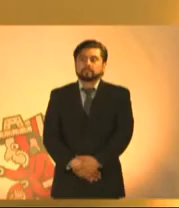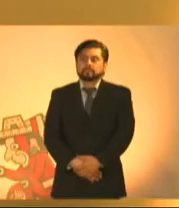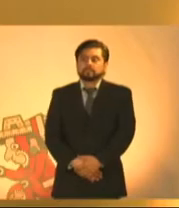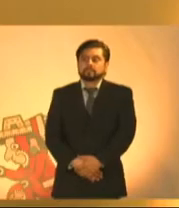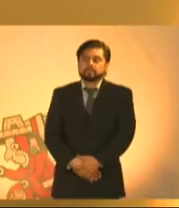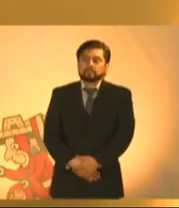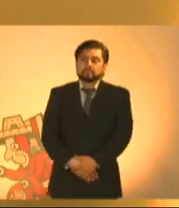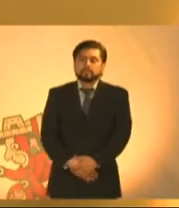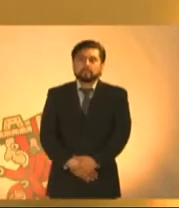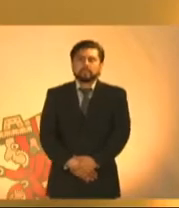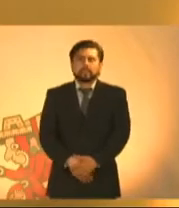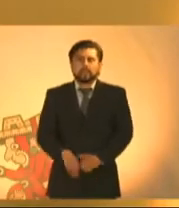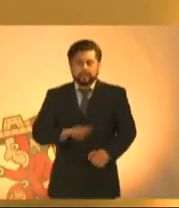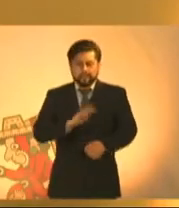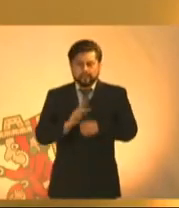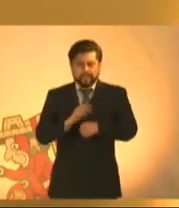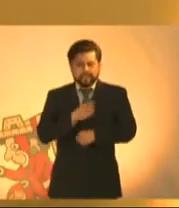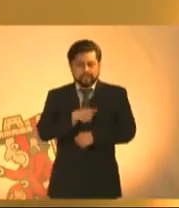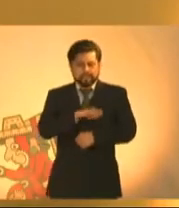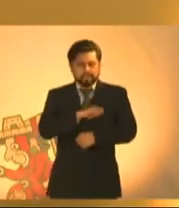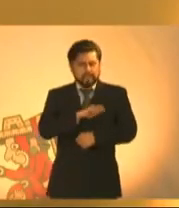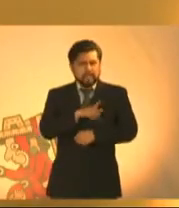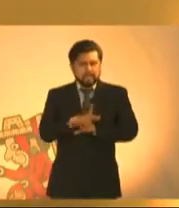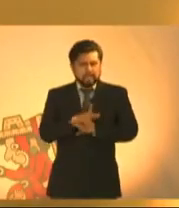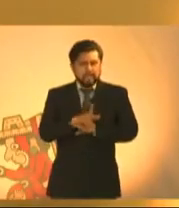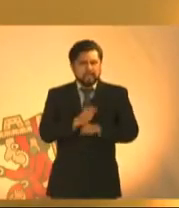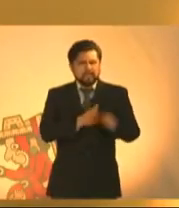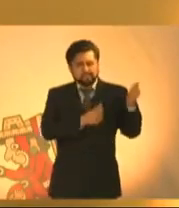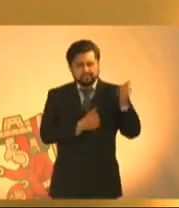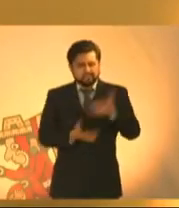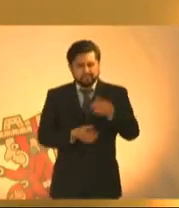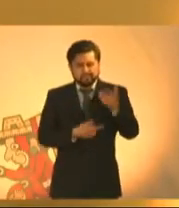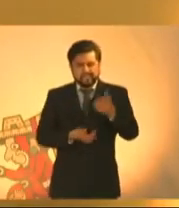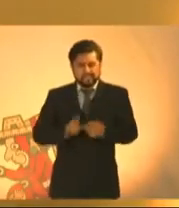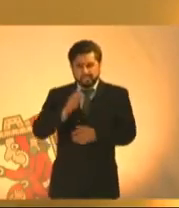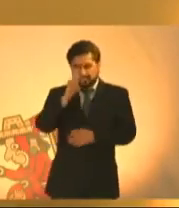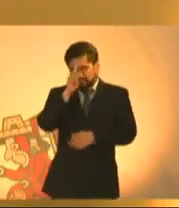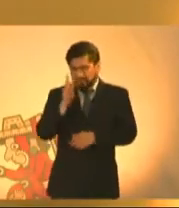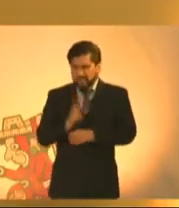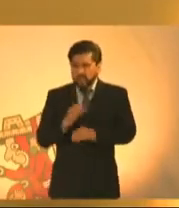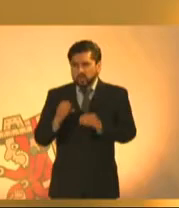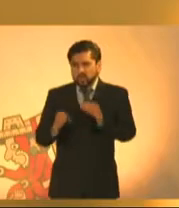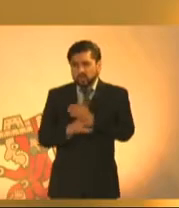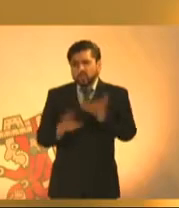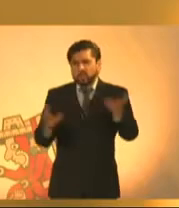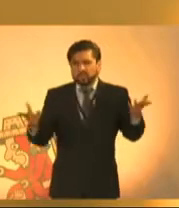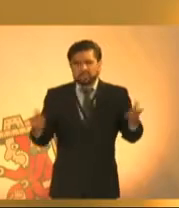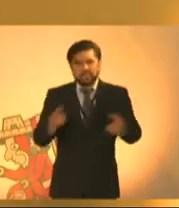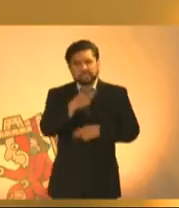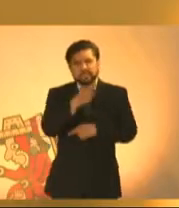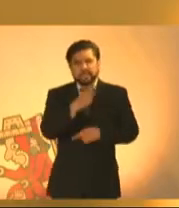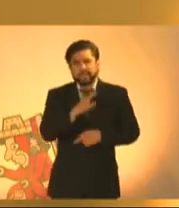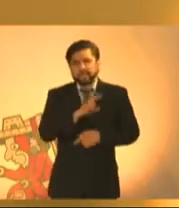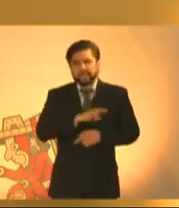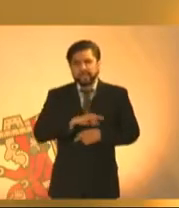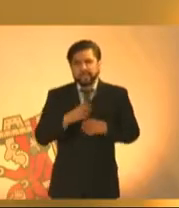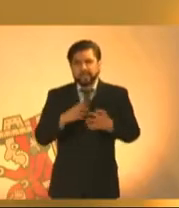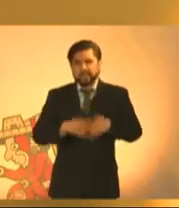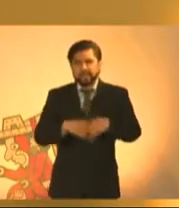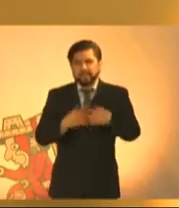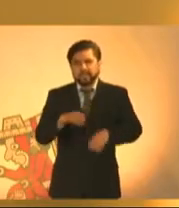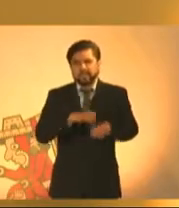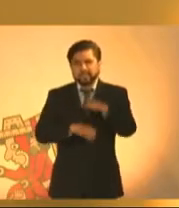españa en los últimos años nos ha mandado lo peor de sí misma nos mandó a las transnacionales de la energía